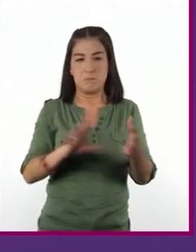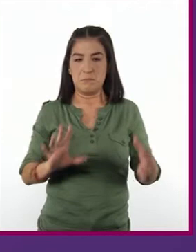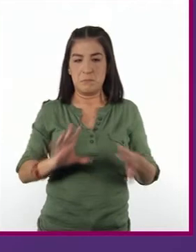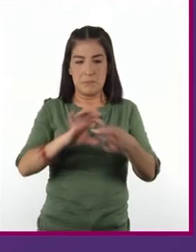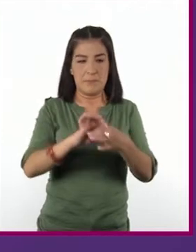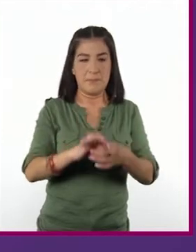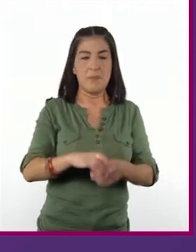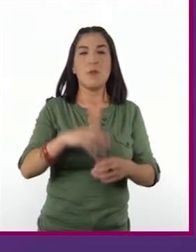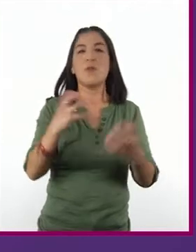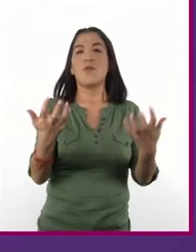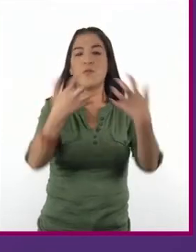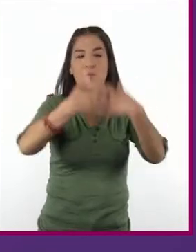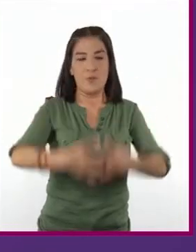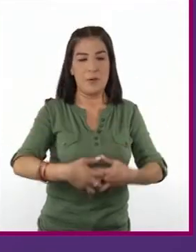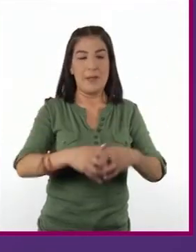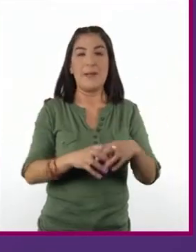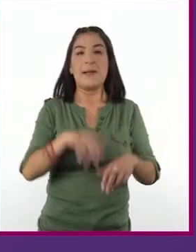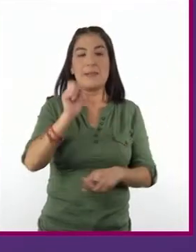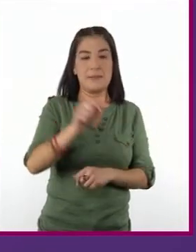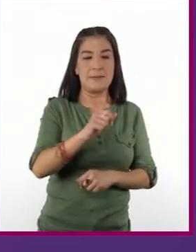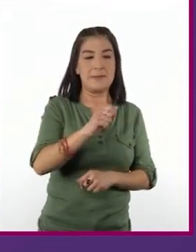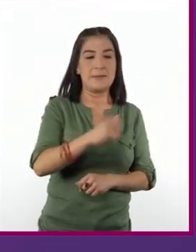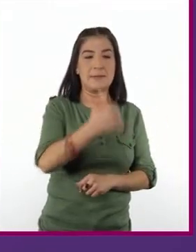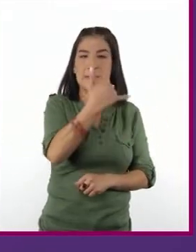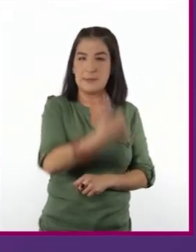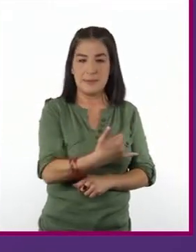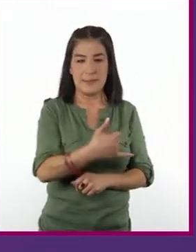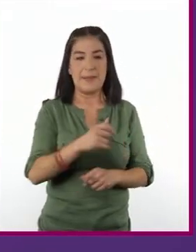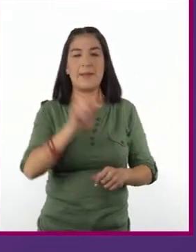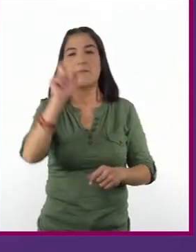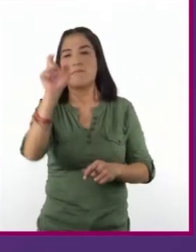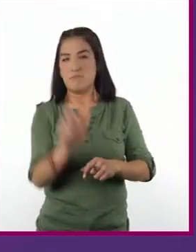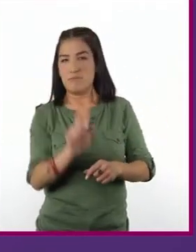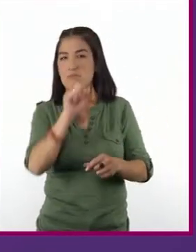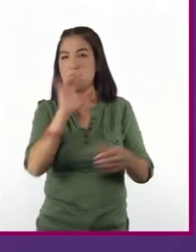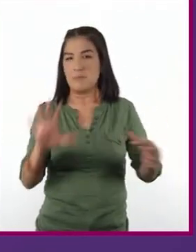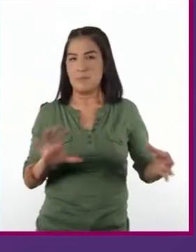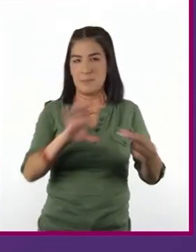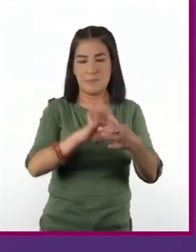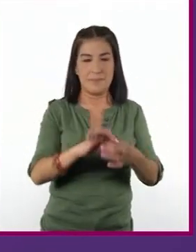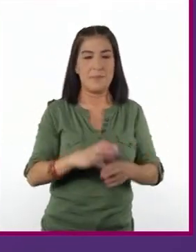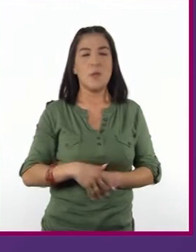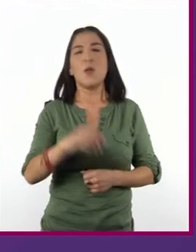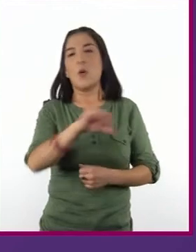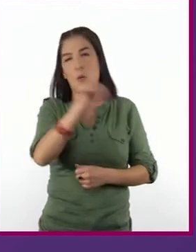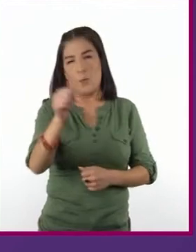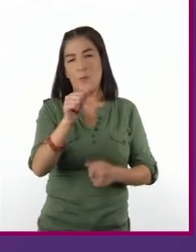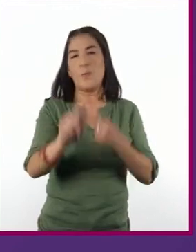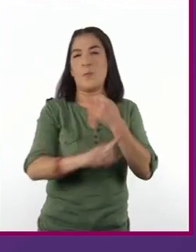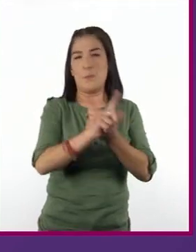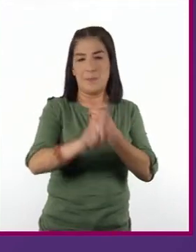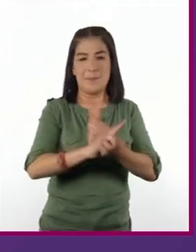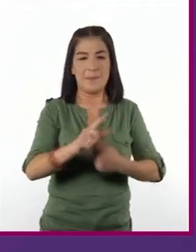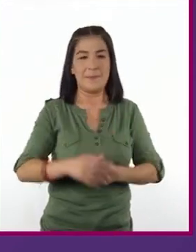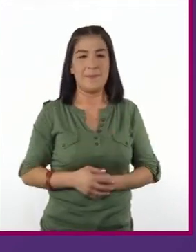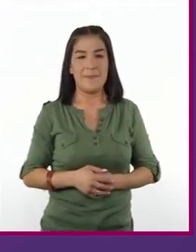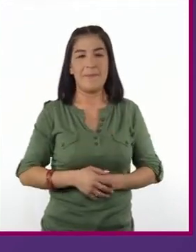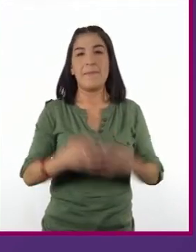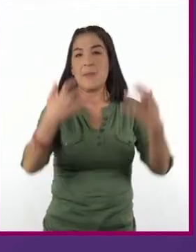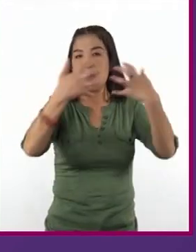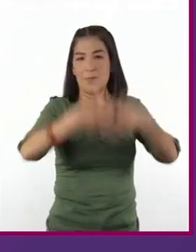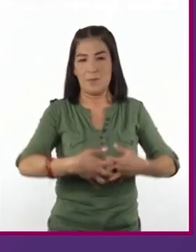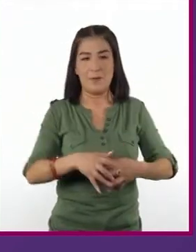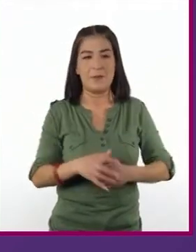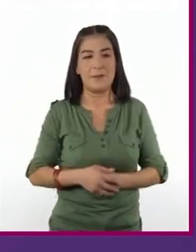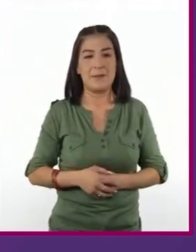es la función dependiente de x. Veamos otro problema. Construye la tabla y la gráfica de la siguiente función,